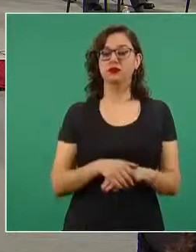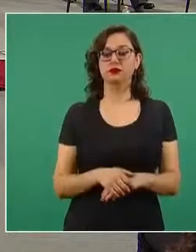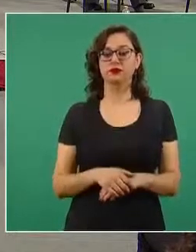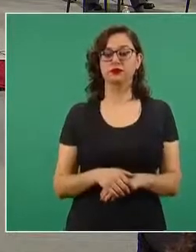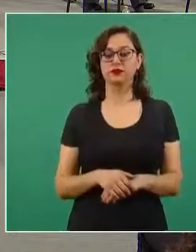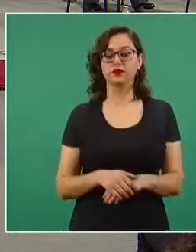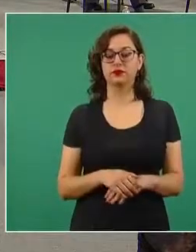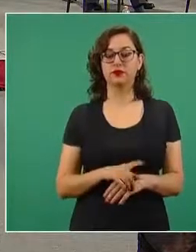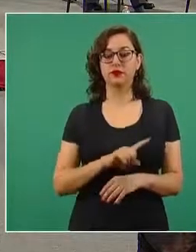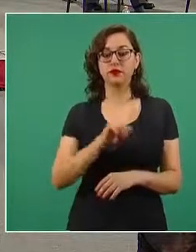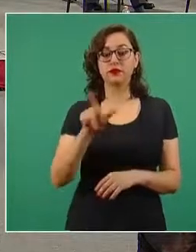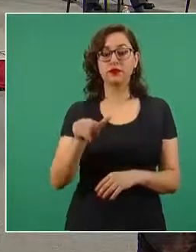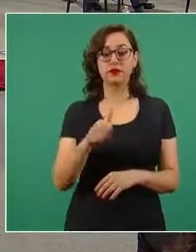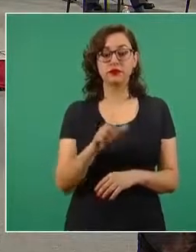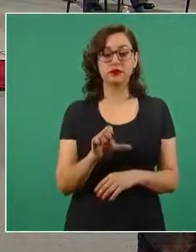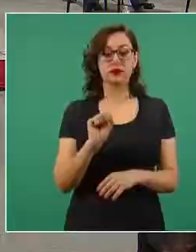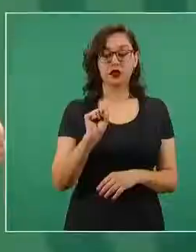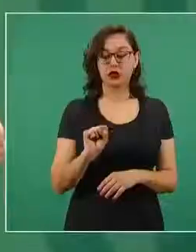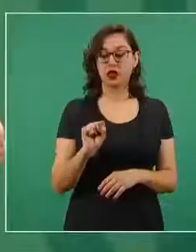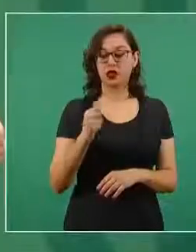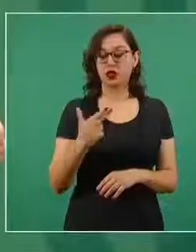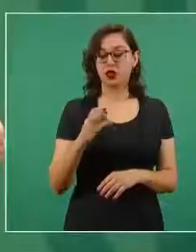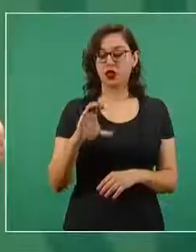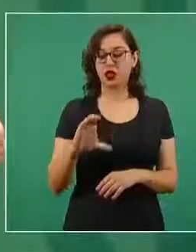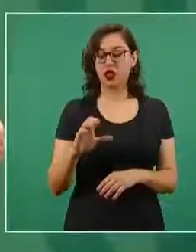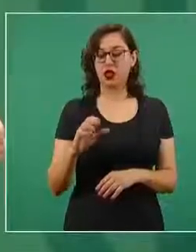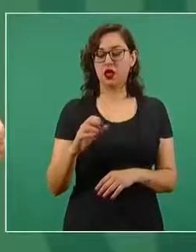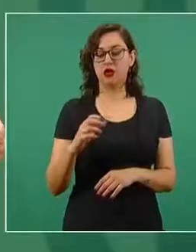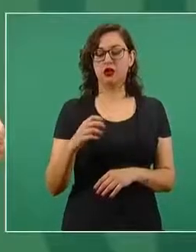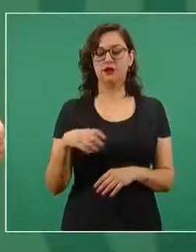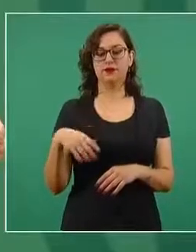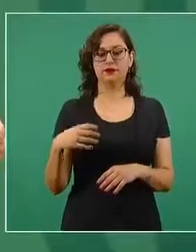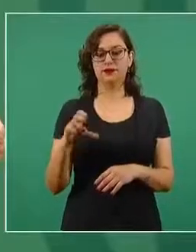Sale el secretario de Hacienda nuestro, Arturo Herrera,